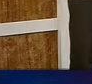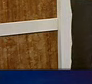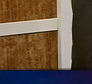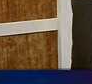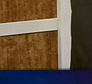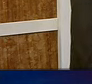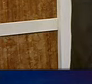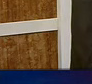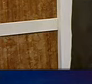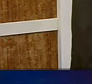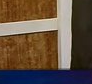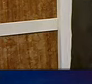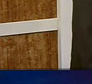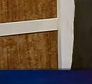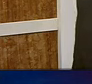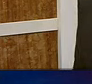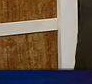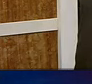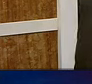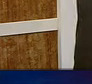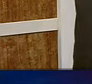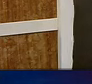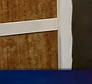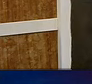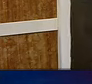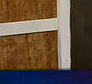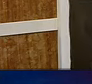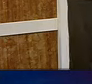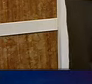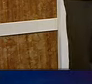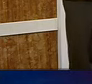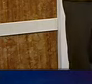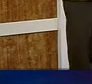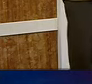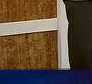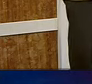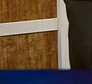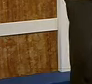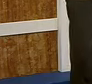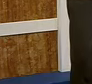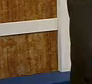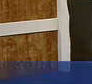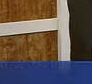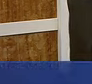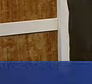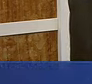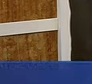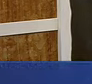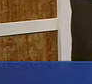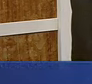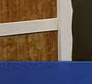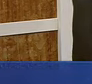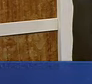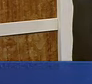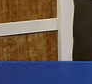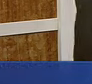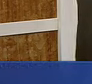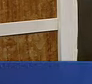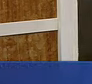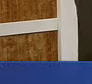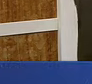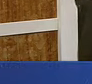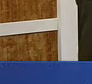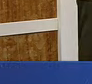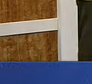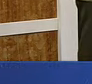mejor conservados del centro histórico donde hay una gastronomía también hotelería preciosa justamente